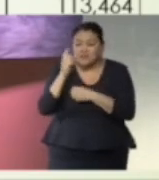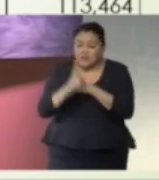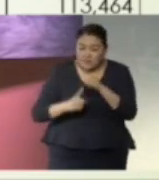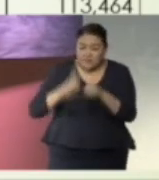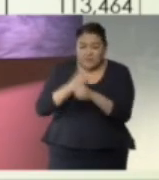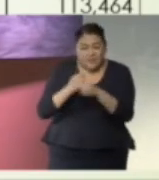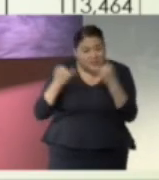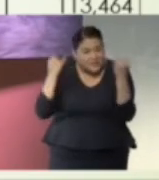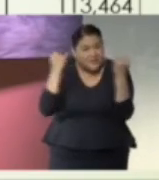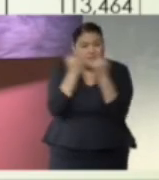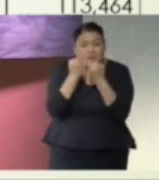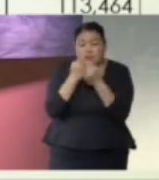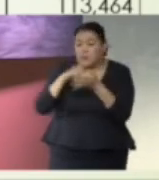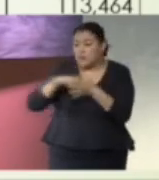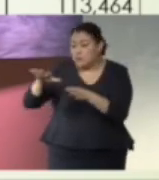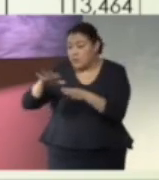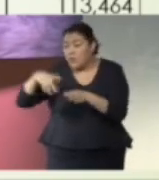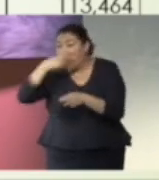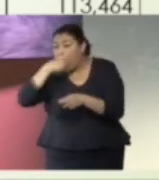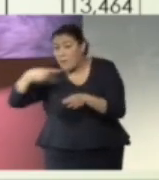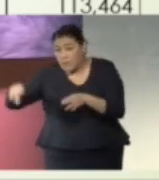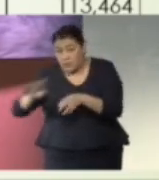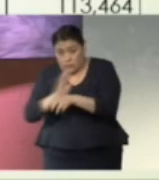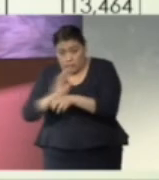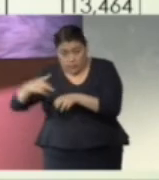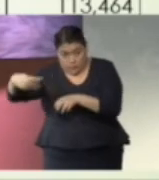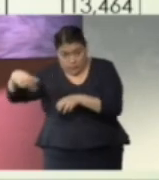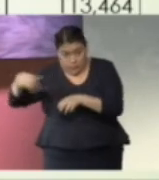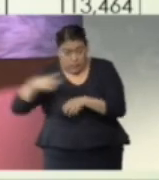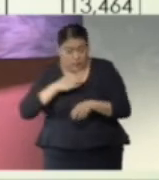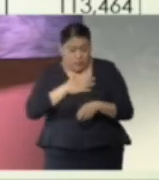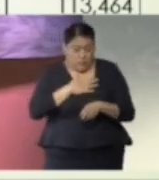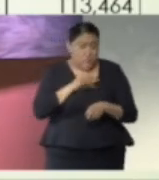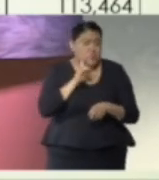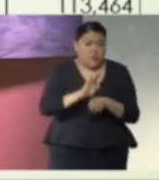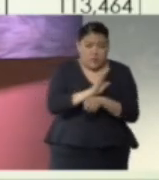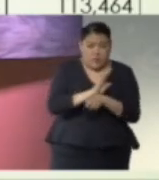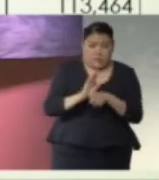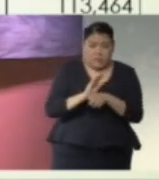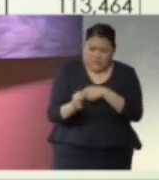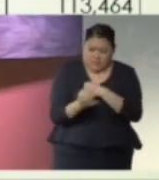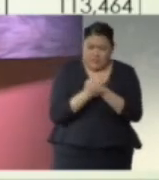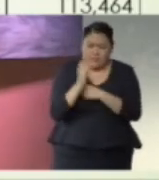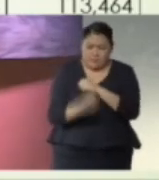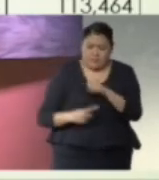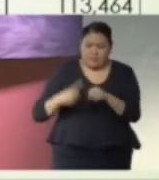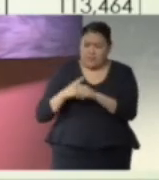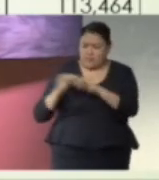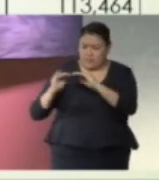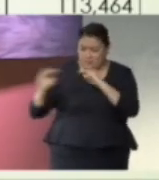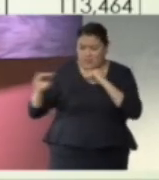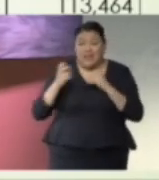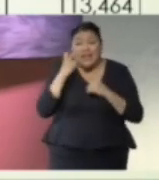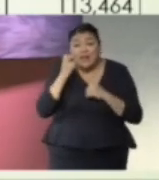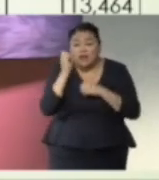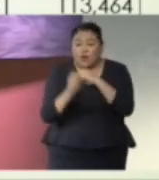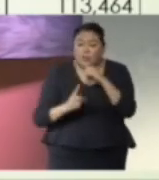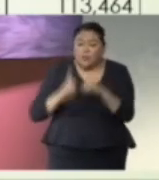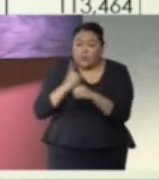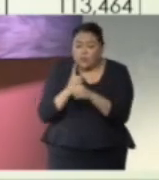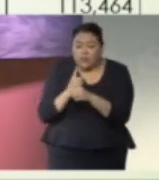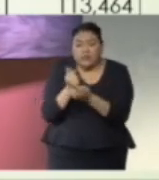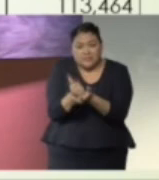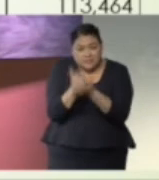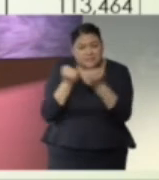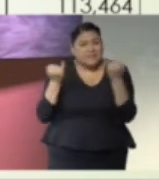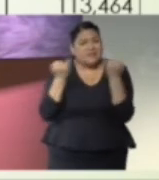derechos, no nada más a los que los hombres tienen y que los tienen además muy limitados. Sí, ahí creo que sí es importante estar considerando